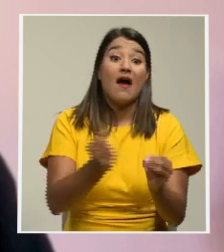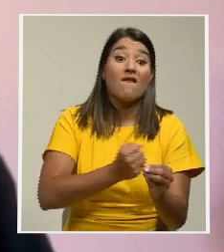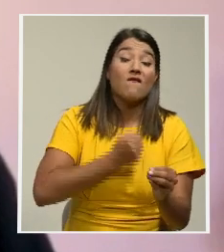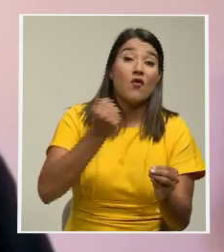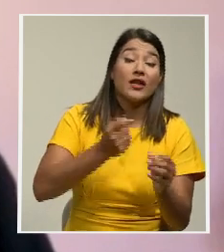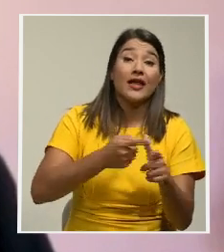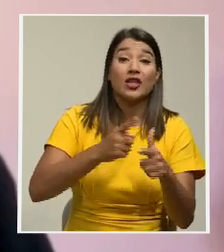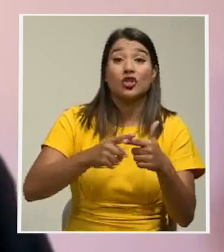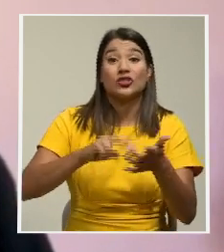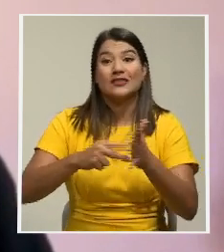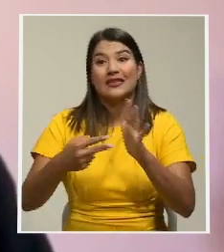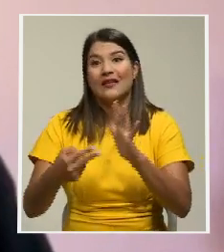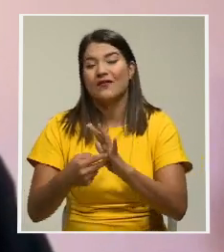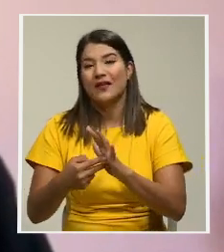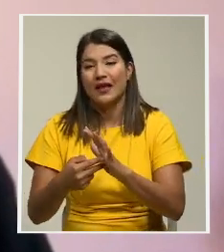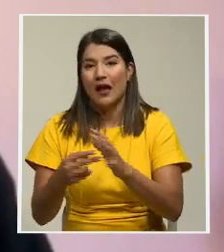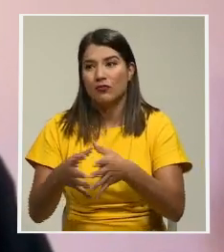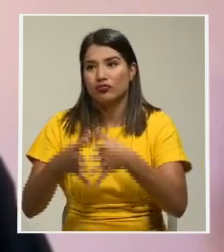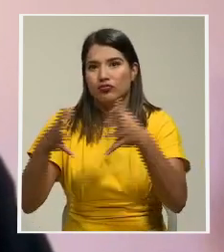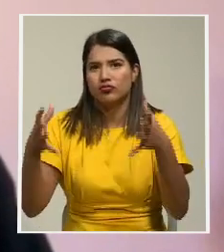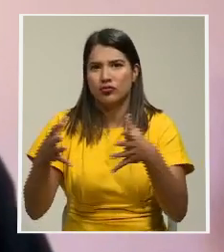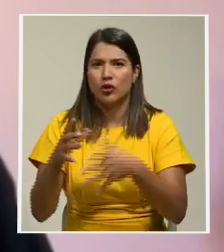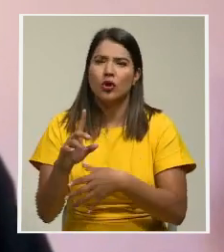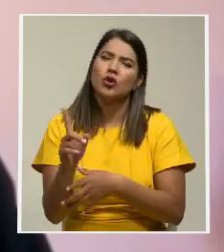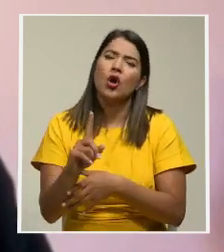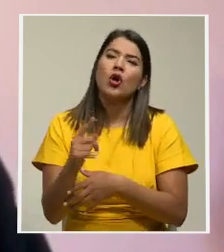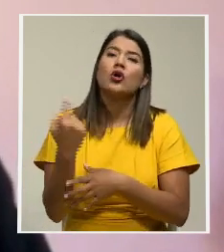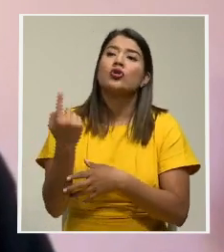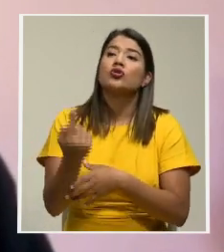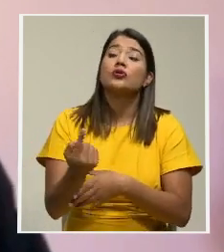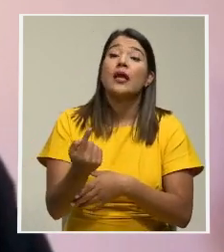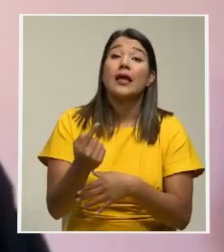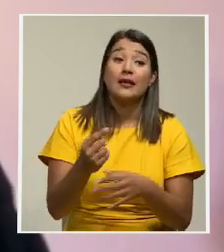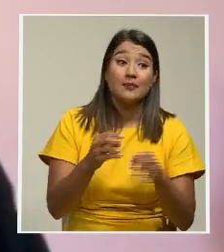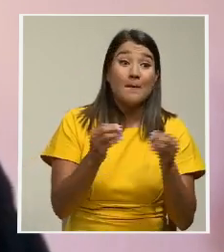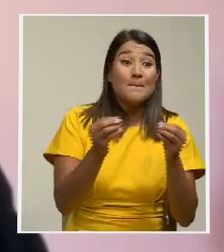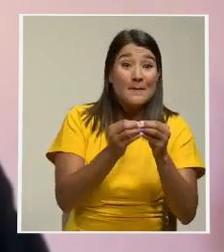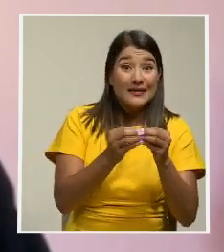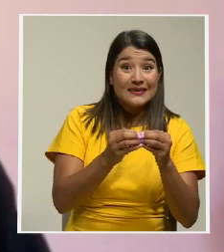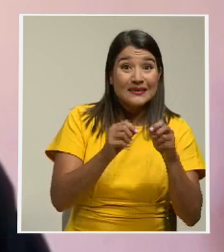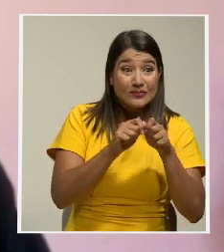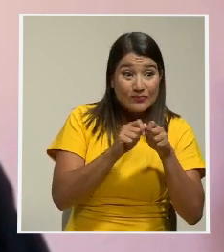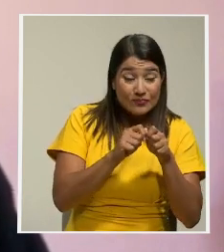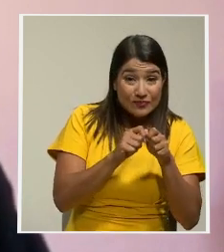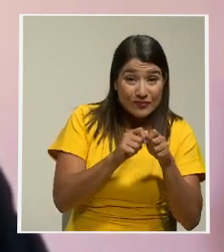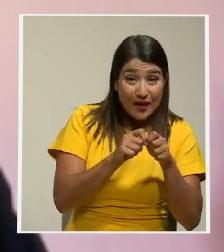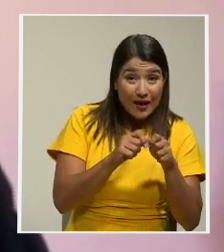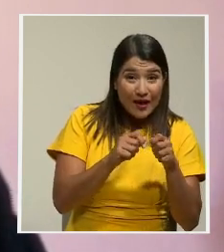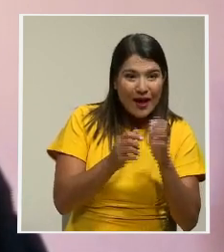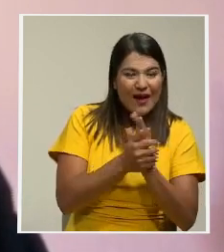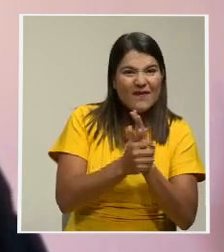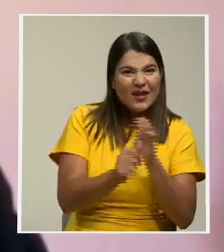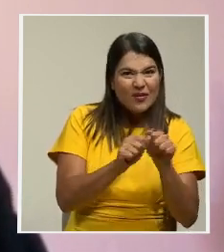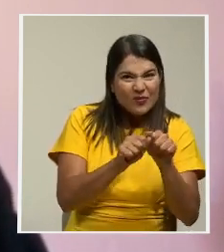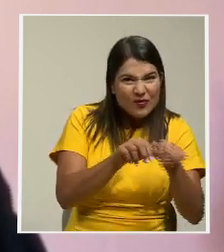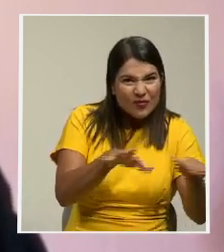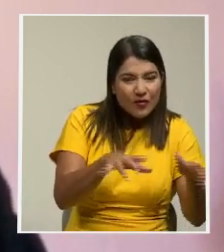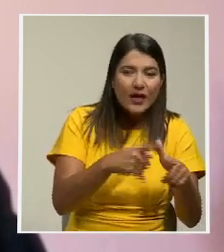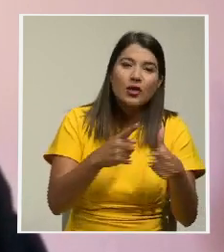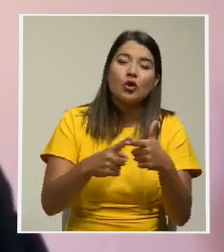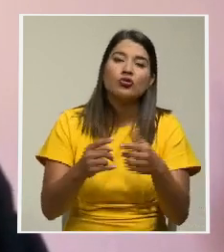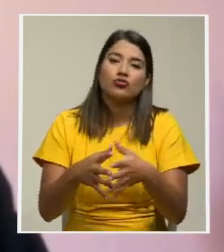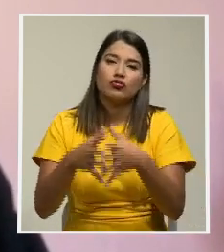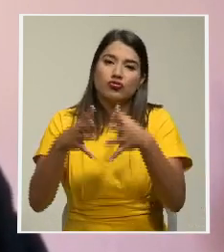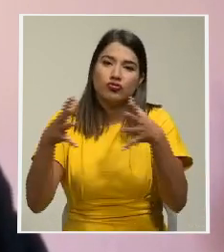aparente aumento de letalidad, pero simplemente es porque hay más personas, al ser más transmisible hay más personas contagiadas, y claro que al final hay más personas que también